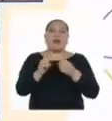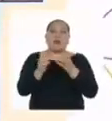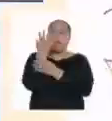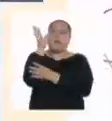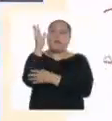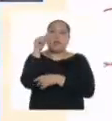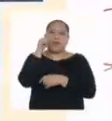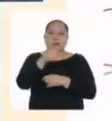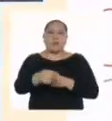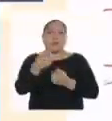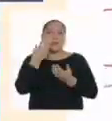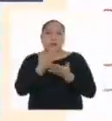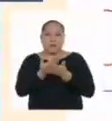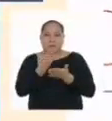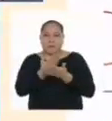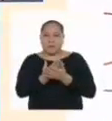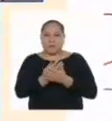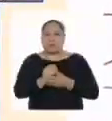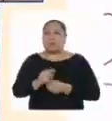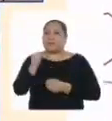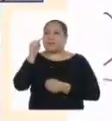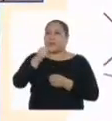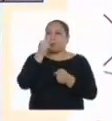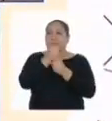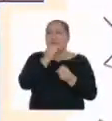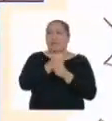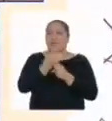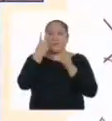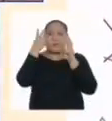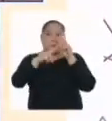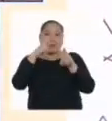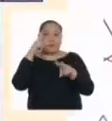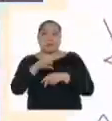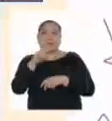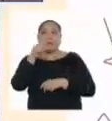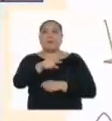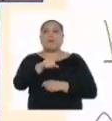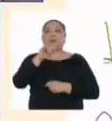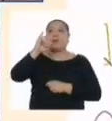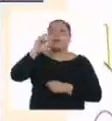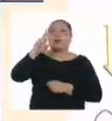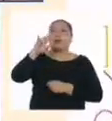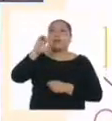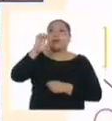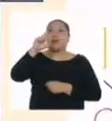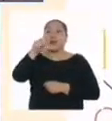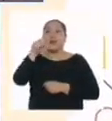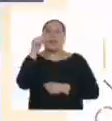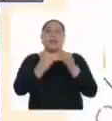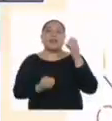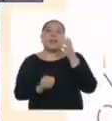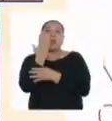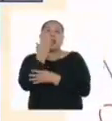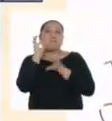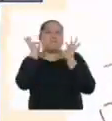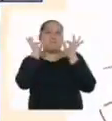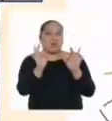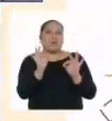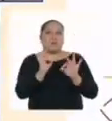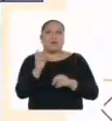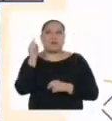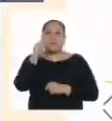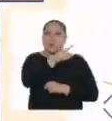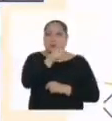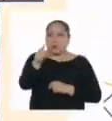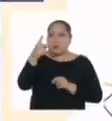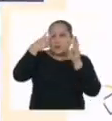esta experiencia. Claro, este trabajo que vemos en pantalla es de Iriel, en la ciudad de Arequipa. ¡Excelente!